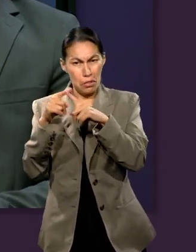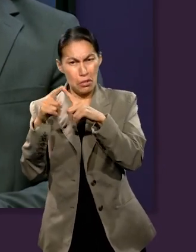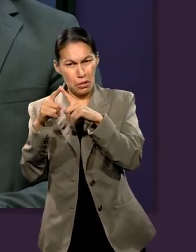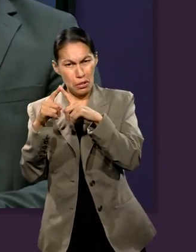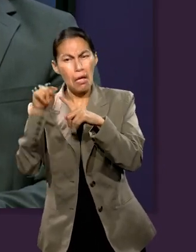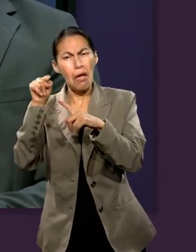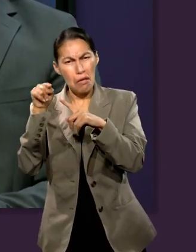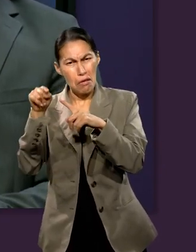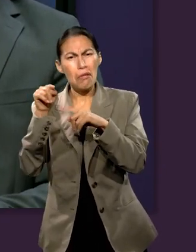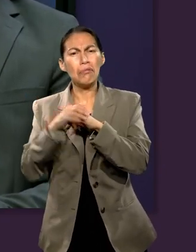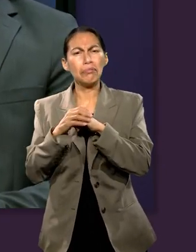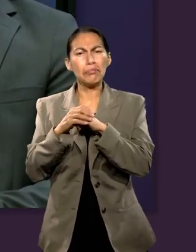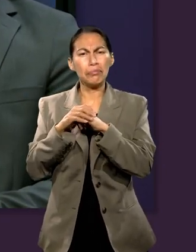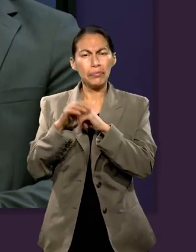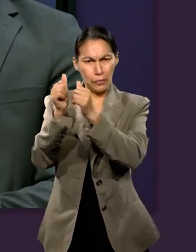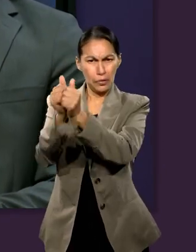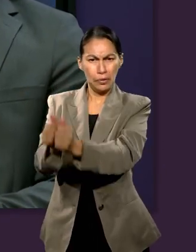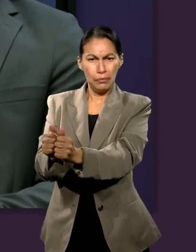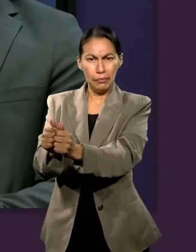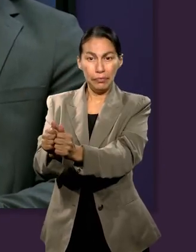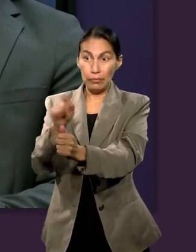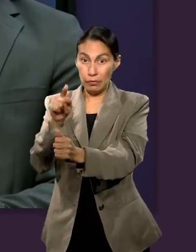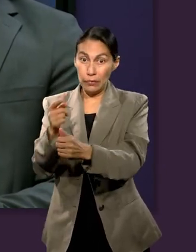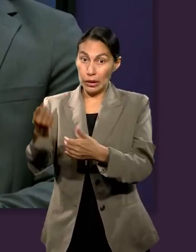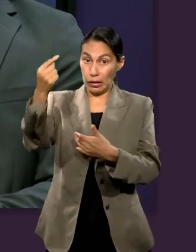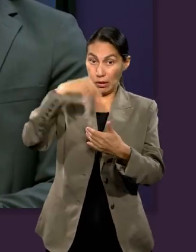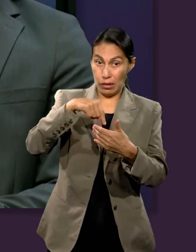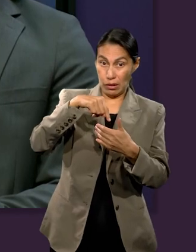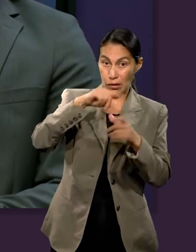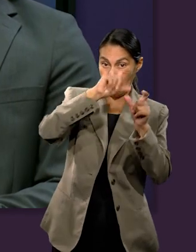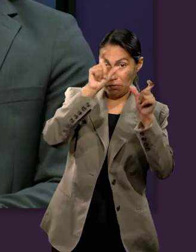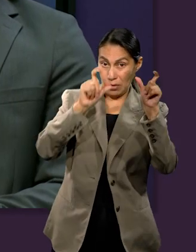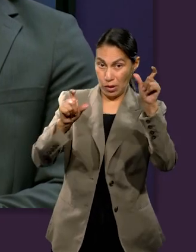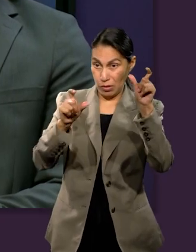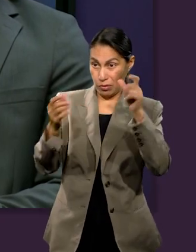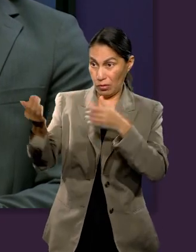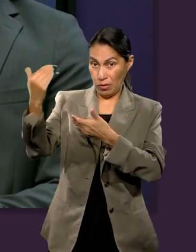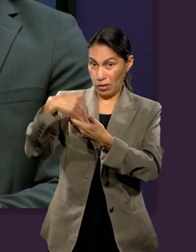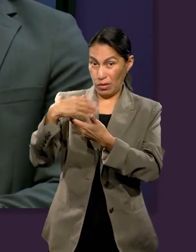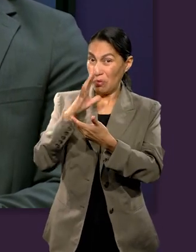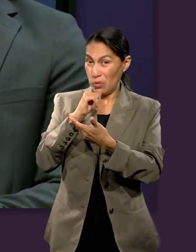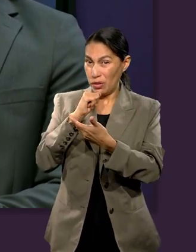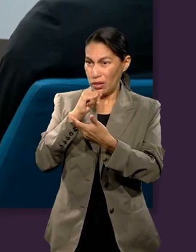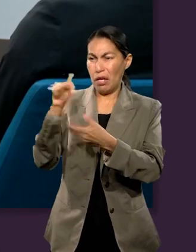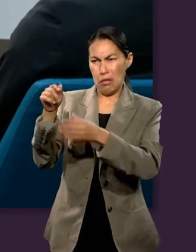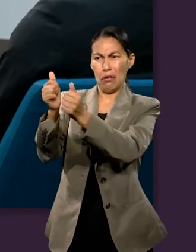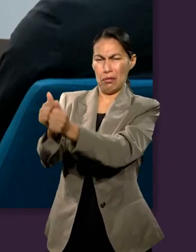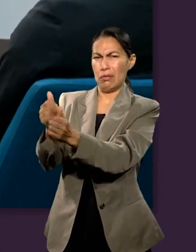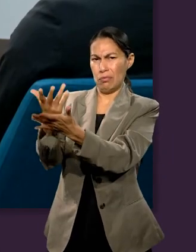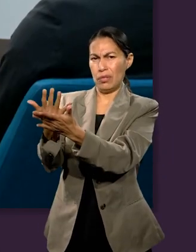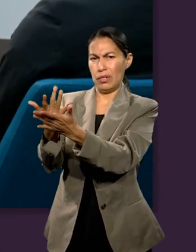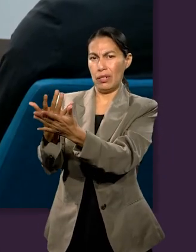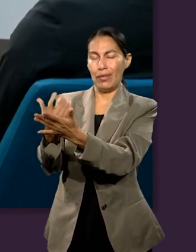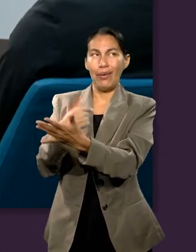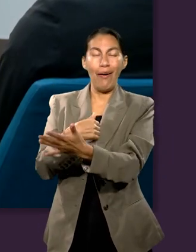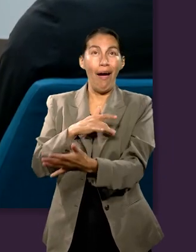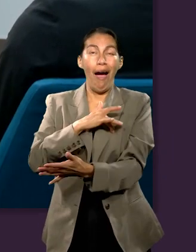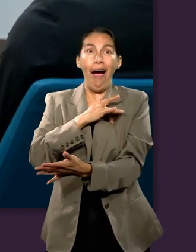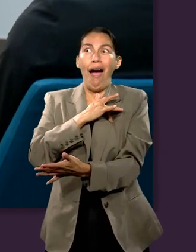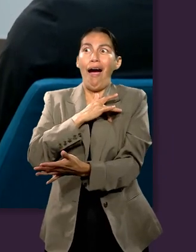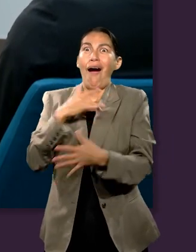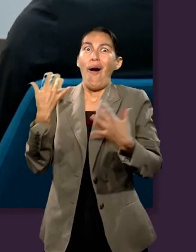ahí hay una casa de un hermano de la iglesia él te va a conseguir y ahí te vas a quedar por mientras no puedas entrar otra vez a México